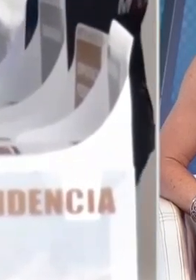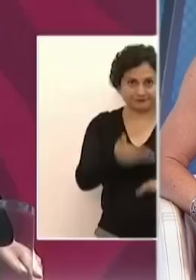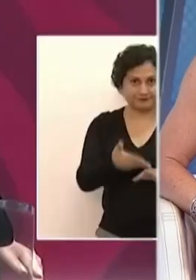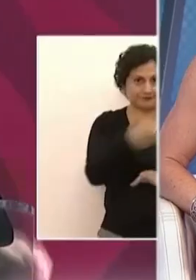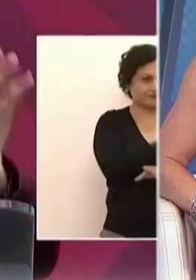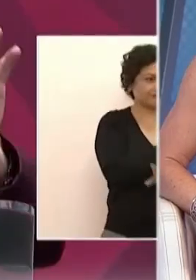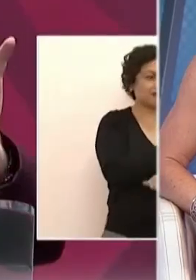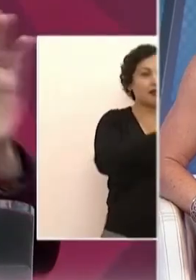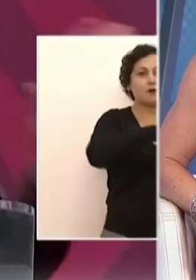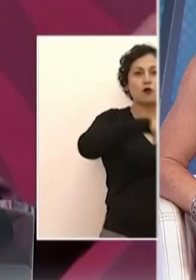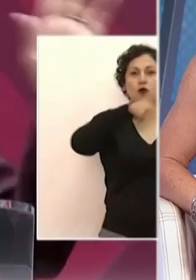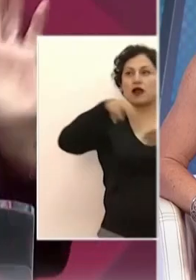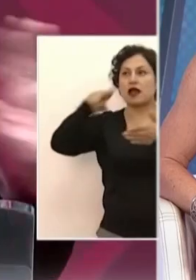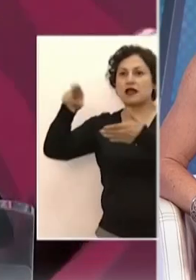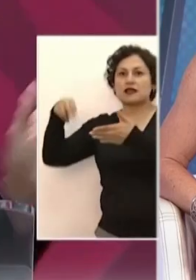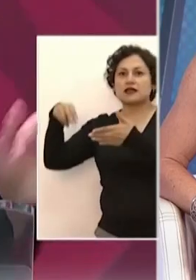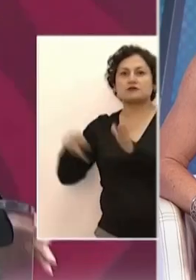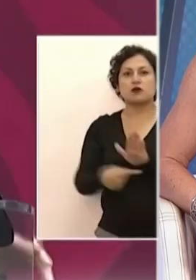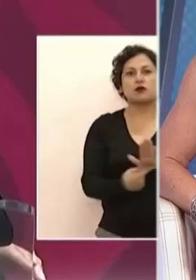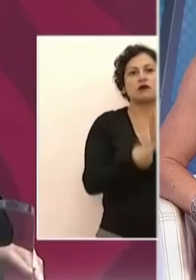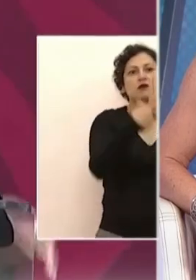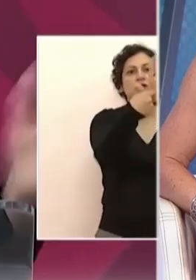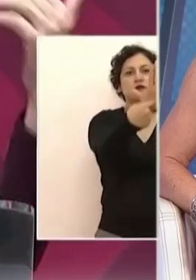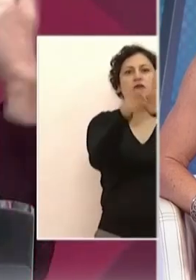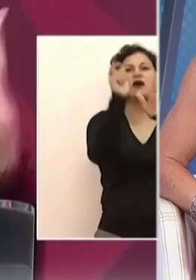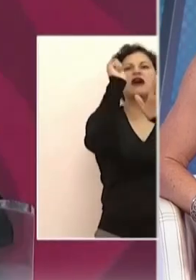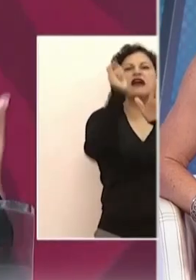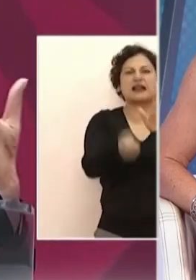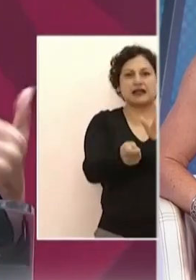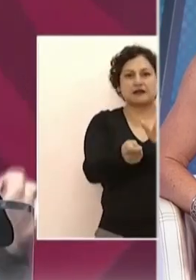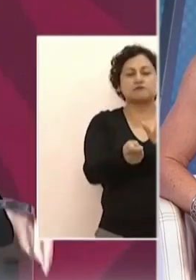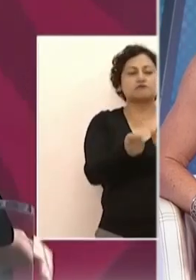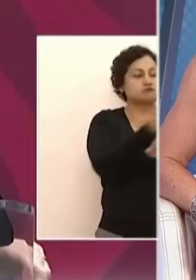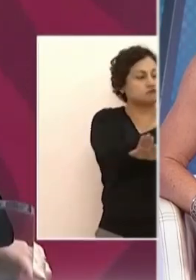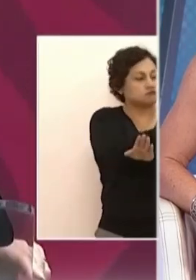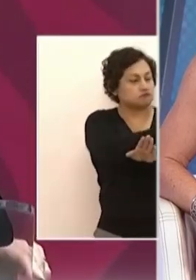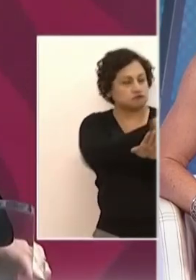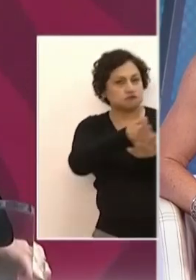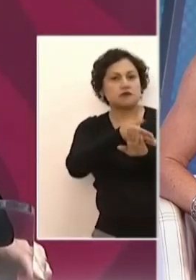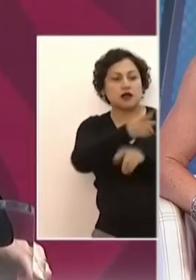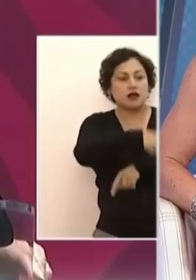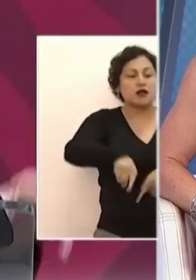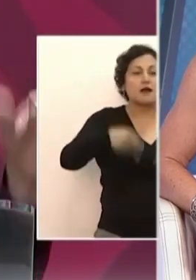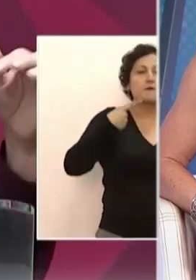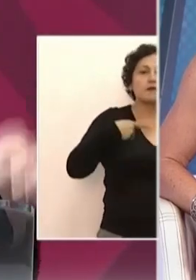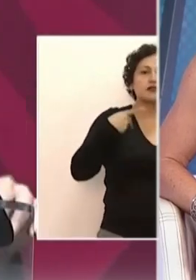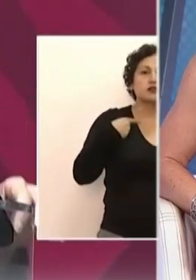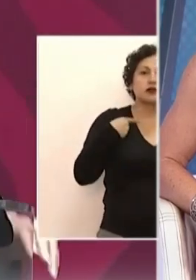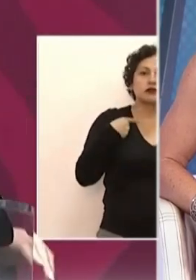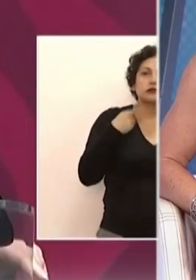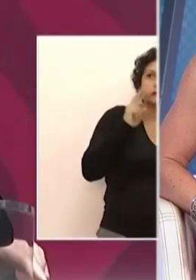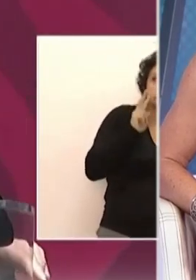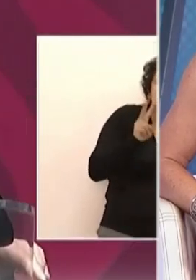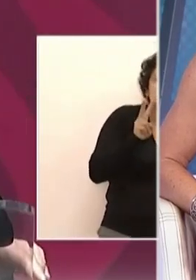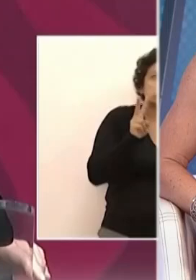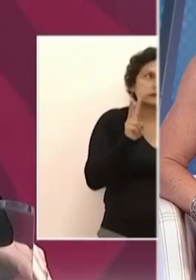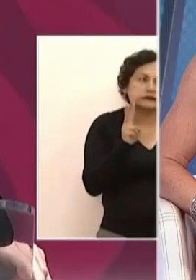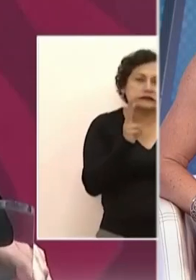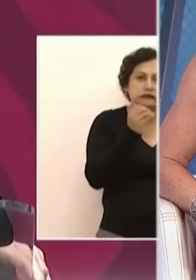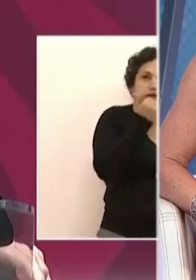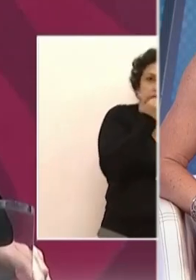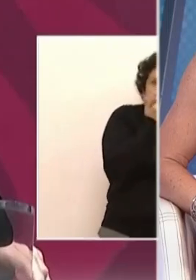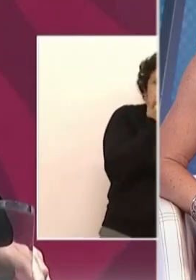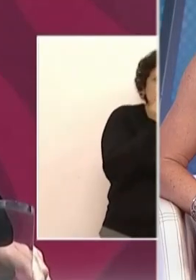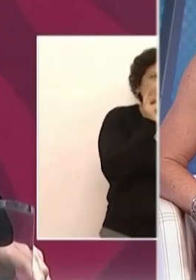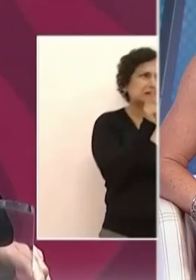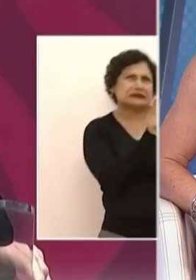también la comunidad internacional lo sabe, de que el señor Castillo dio un golpe de Estado y por eso la Fiscalía lo está investigando ya incluso en